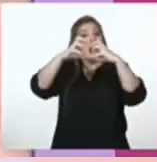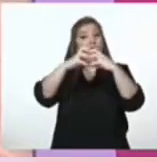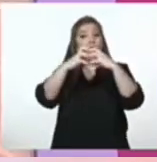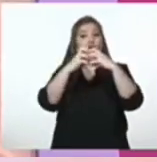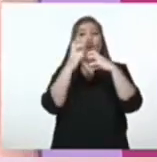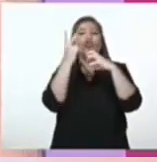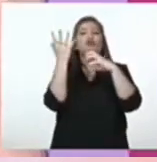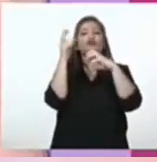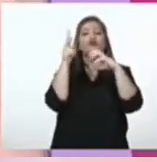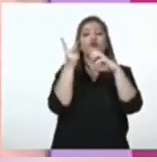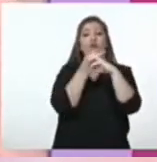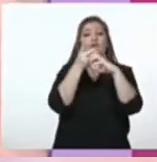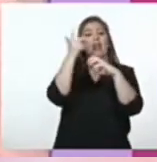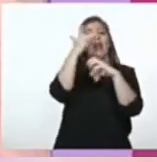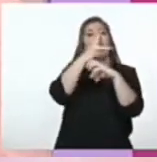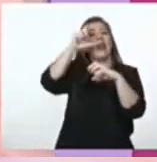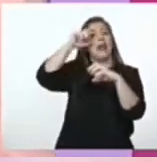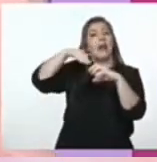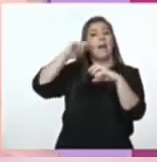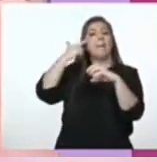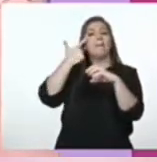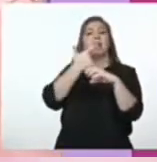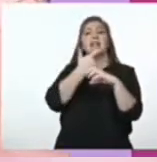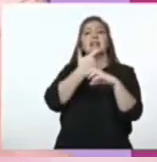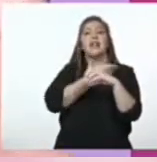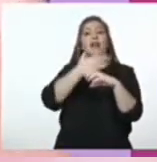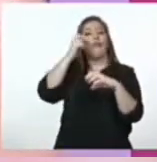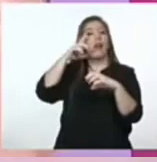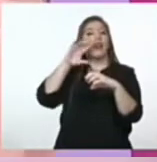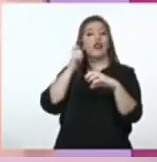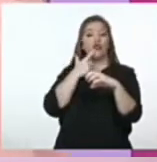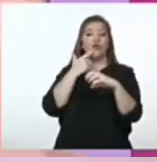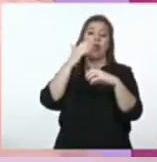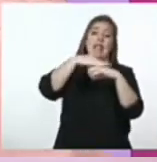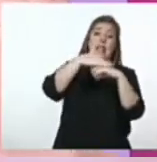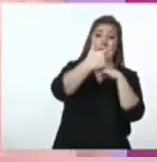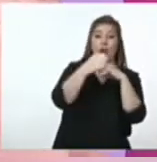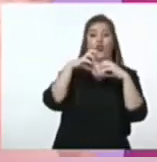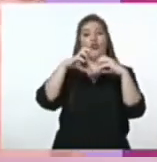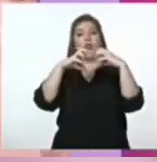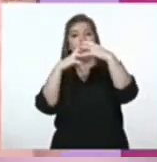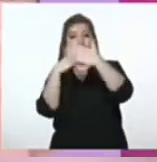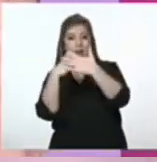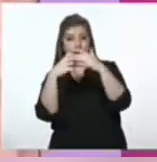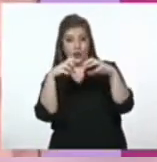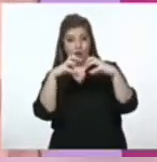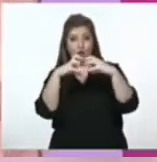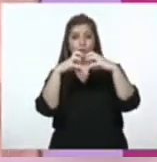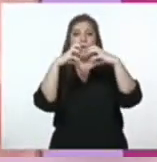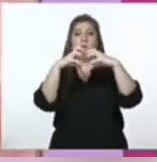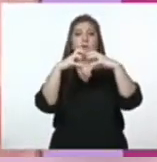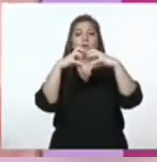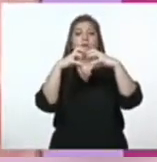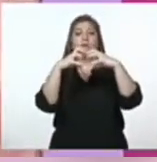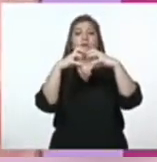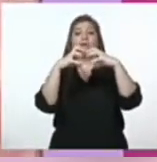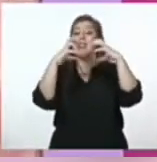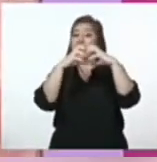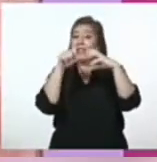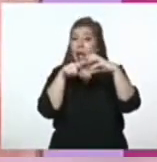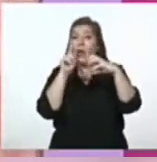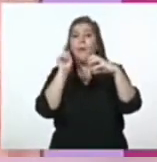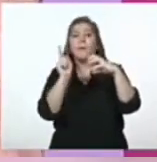2 hemisferios, el hemisferio izquierdo y el hemisferio derecho, ¿sí? Y va a ser en el cerebro donde